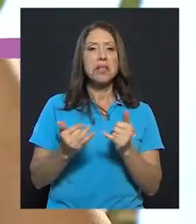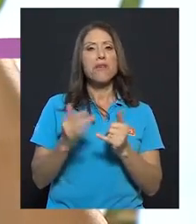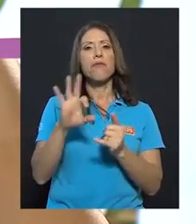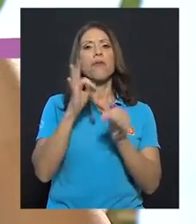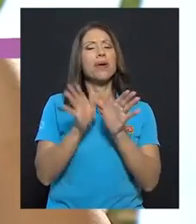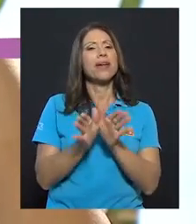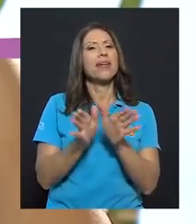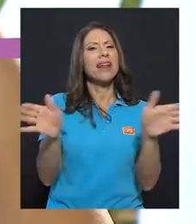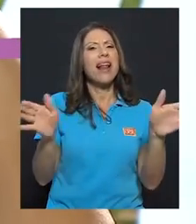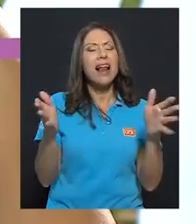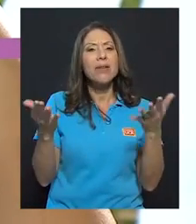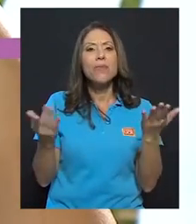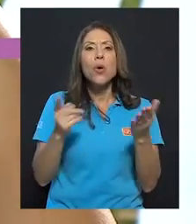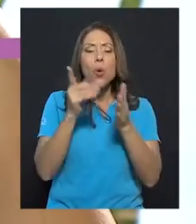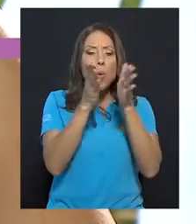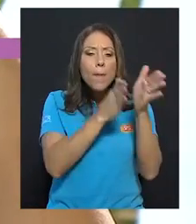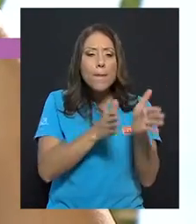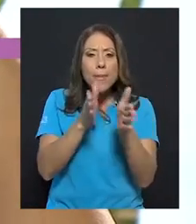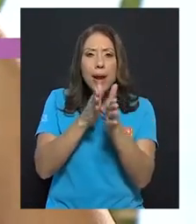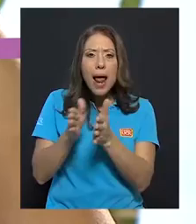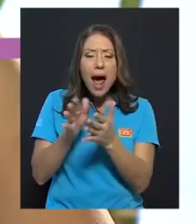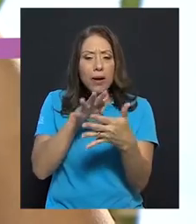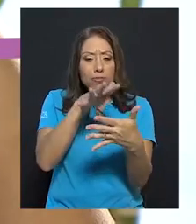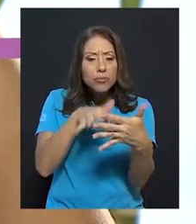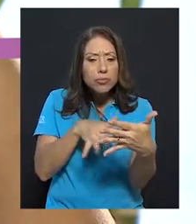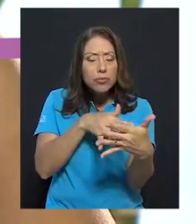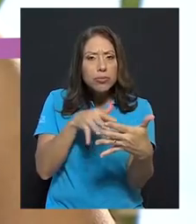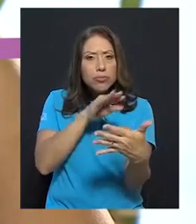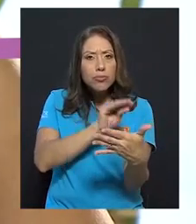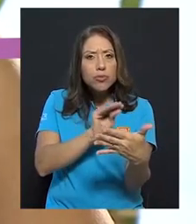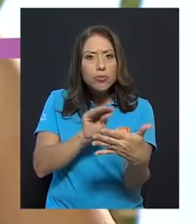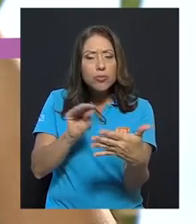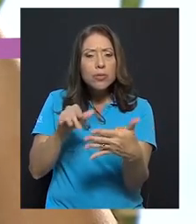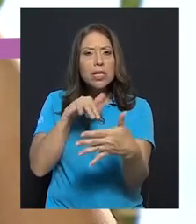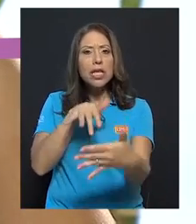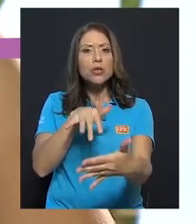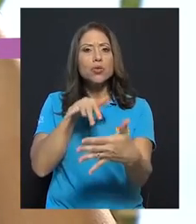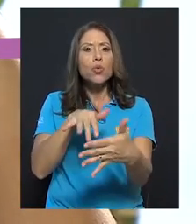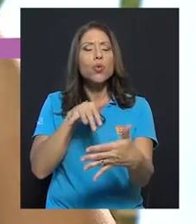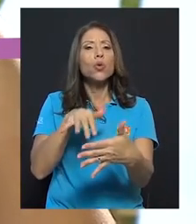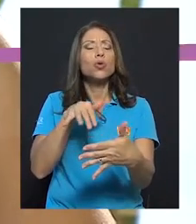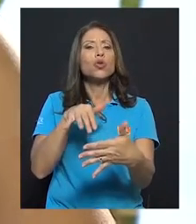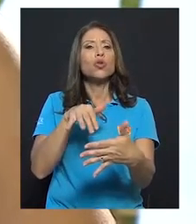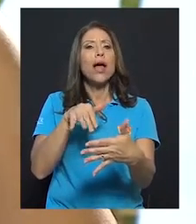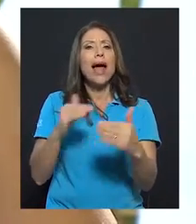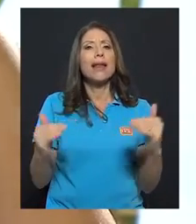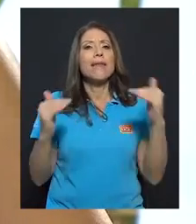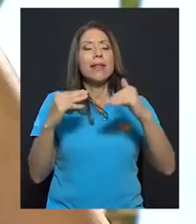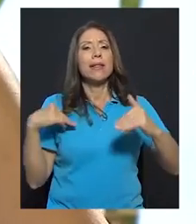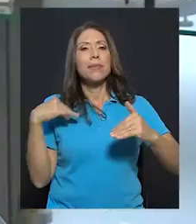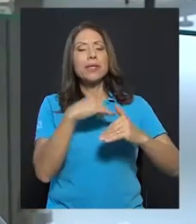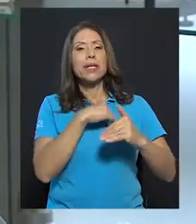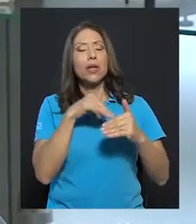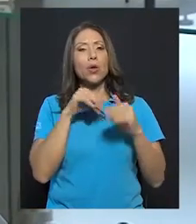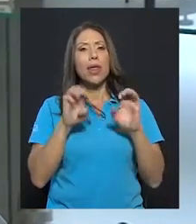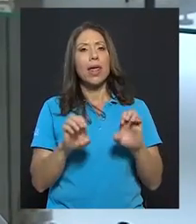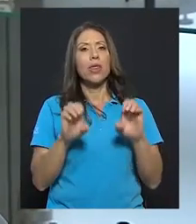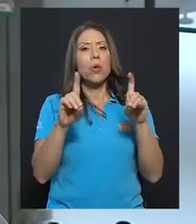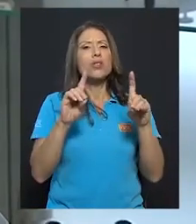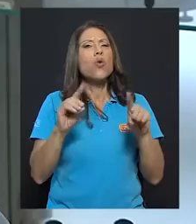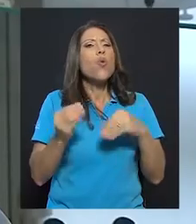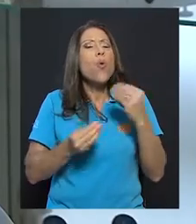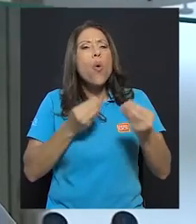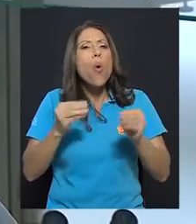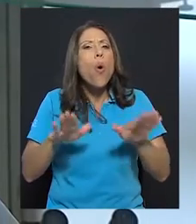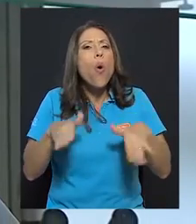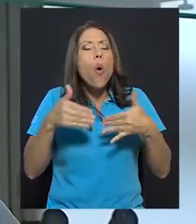En términos generales, ¿cómo se hace un plan de estudios a nivel Ministerio de Educación? Claro, bueno, un